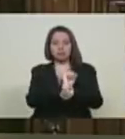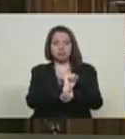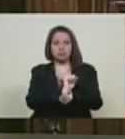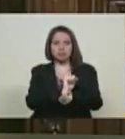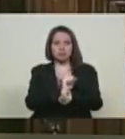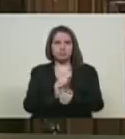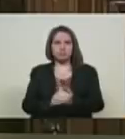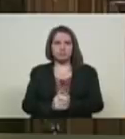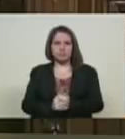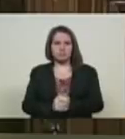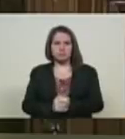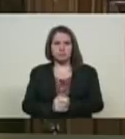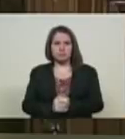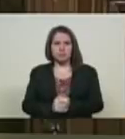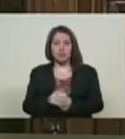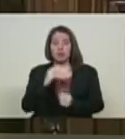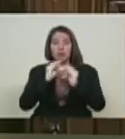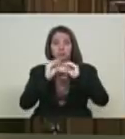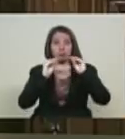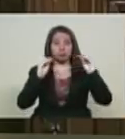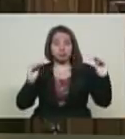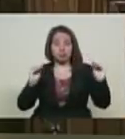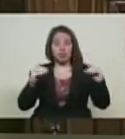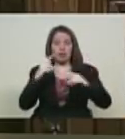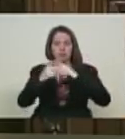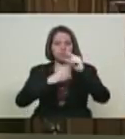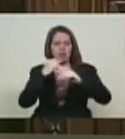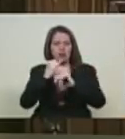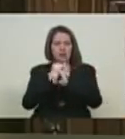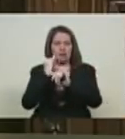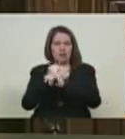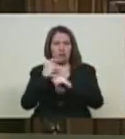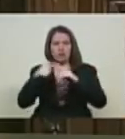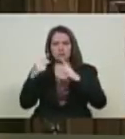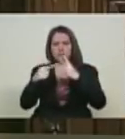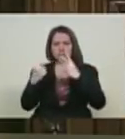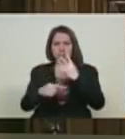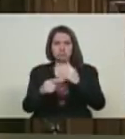Estamos solicitando por televisión, redes sociales, a otros terroristas.